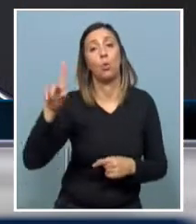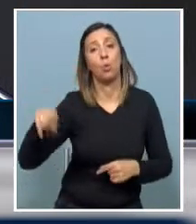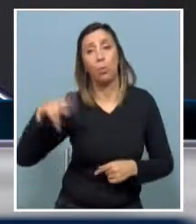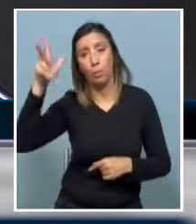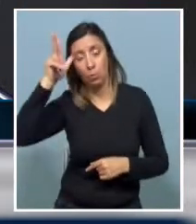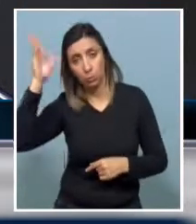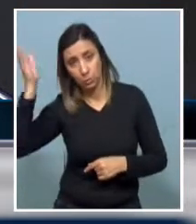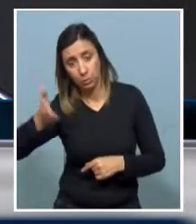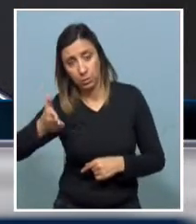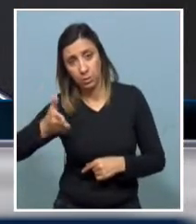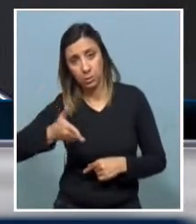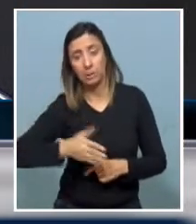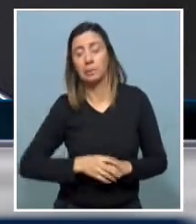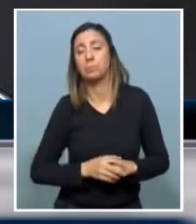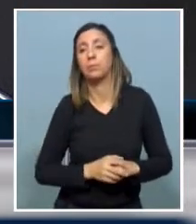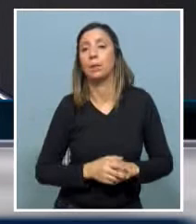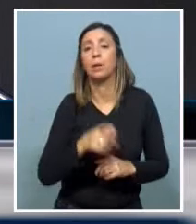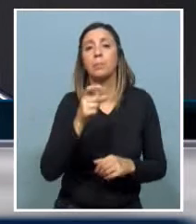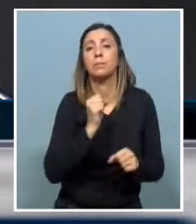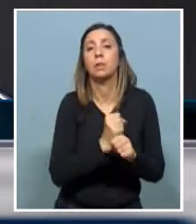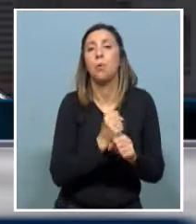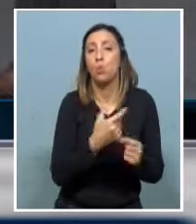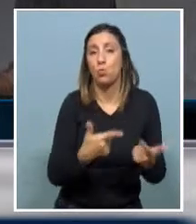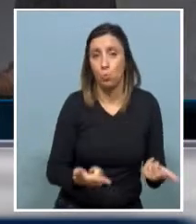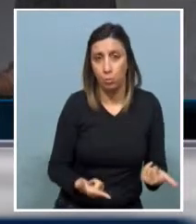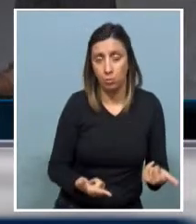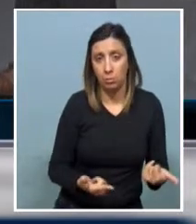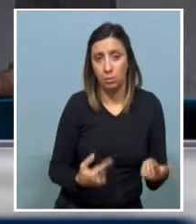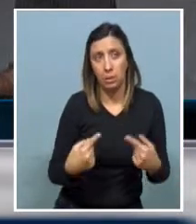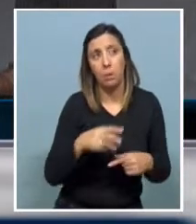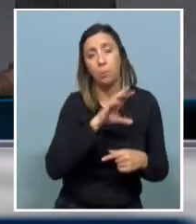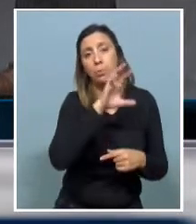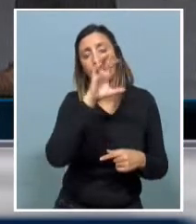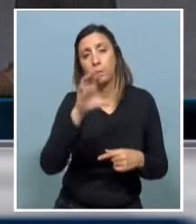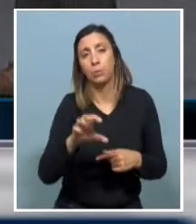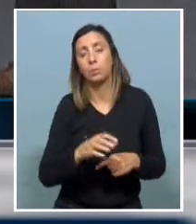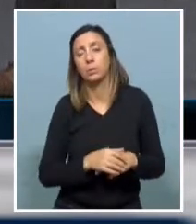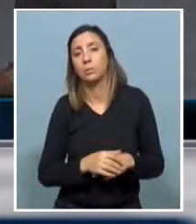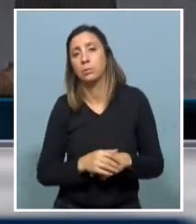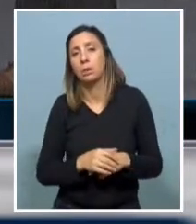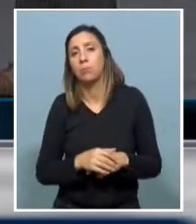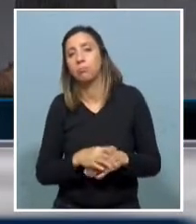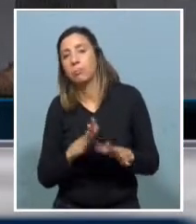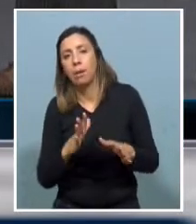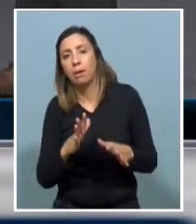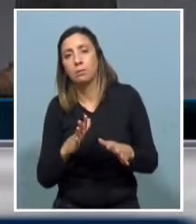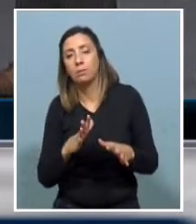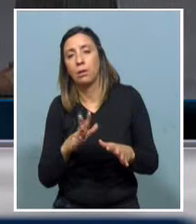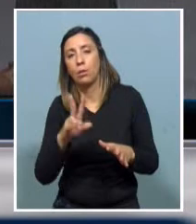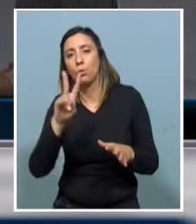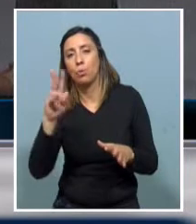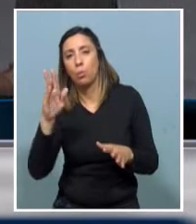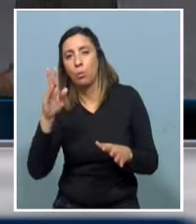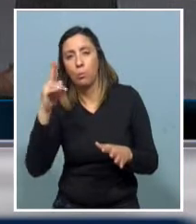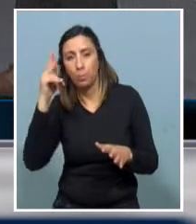2,8 de desocupación contra provincias vecinas que están arriba tocando los dos dígitos. Así que realmente